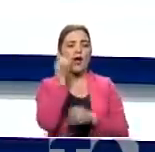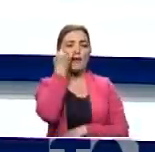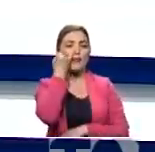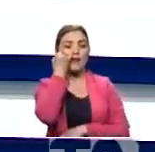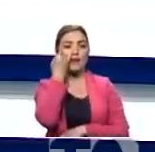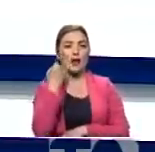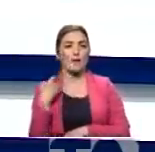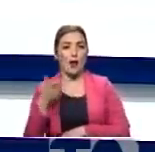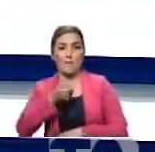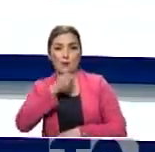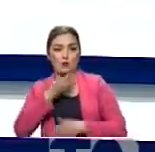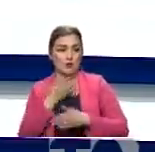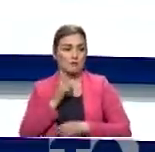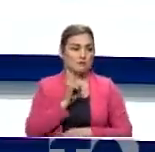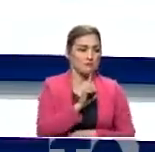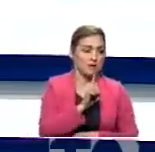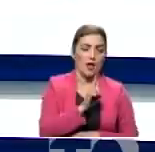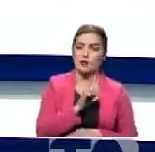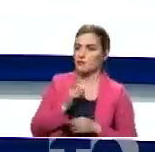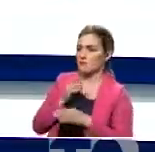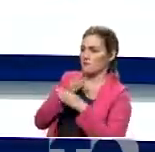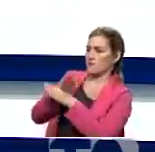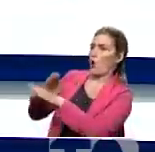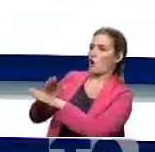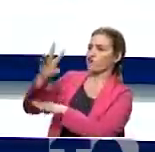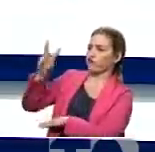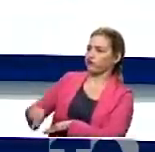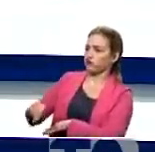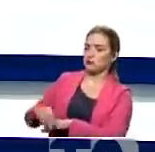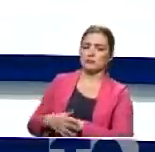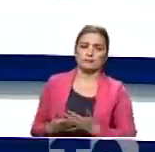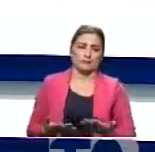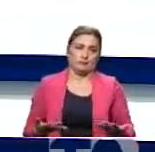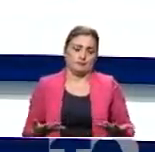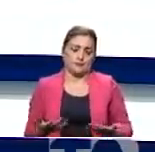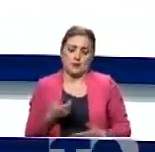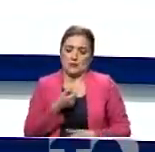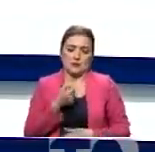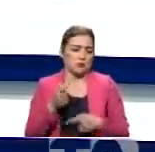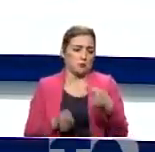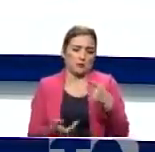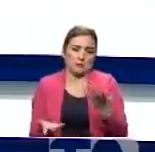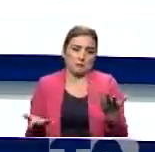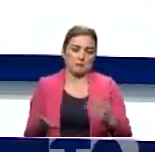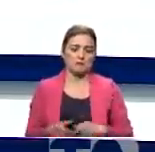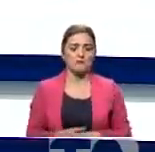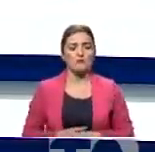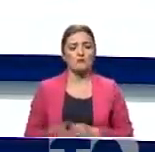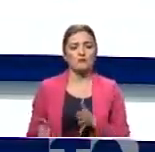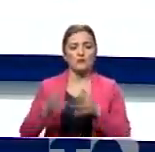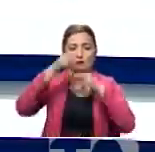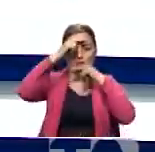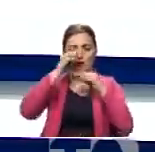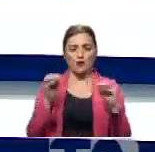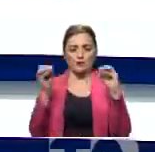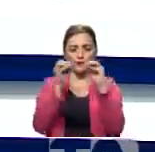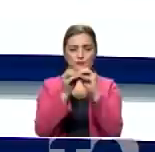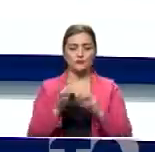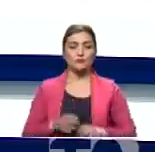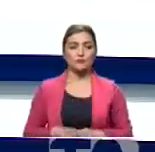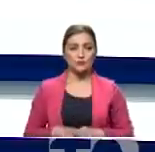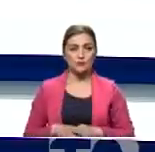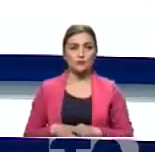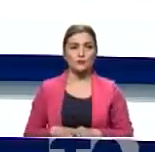a la capital. No dejaron, no permitieron que nuestra compañera Fernanda pues pueda entrevistarles. Continuamos con más noticias y sobre los